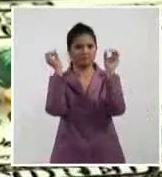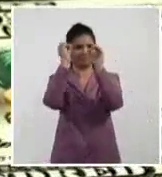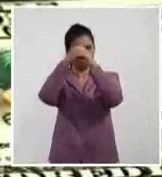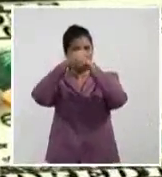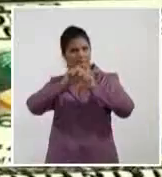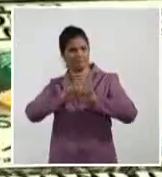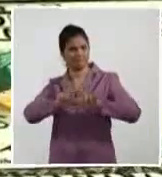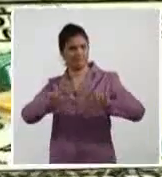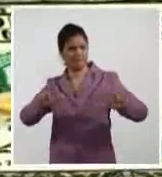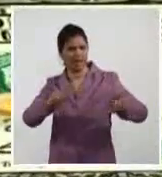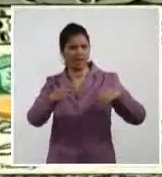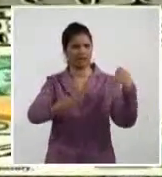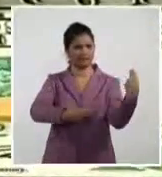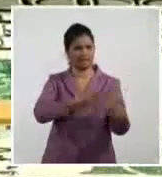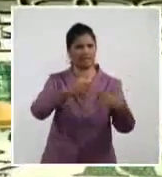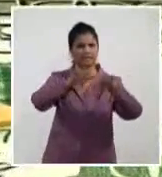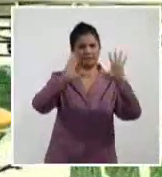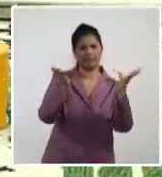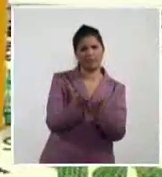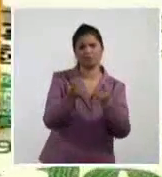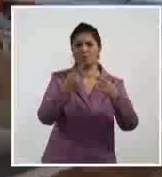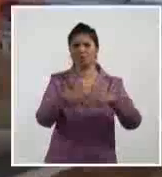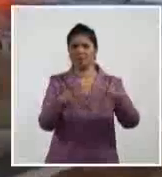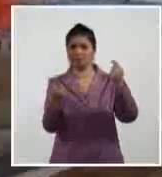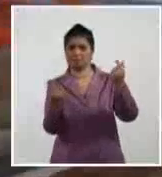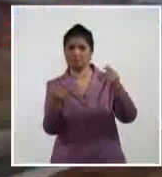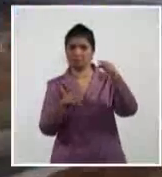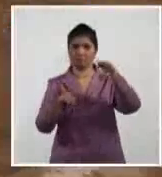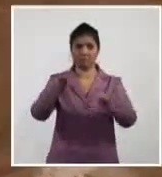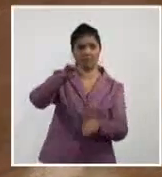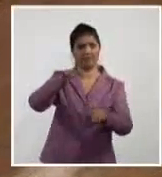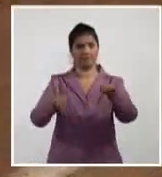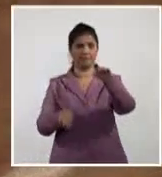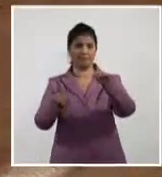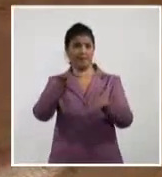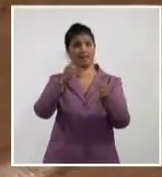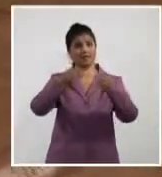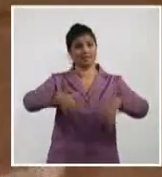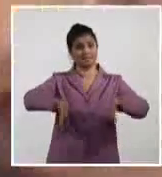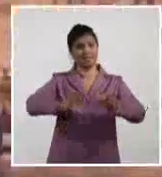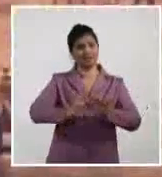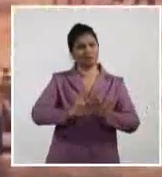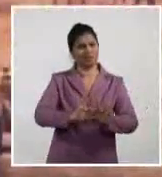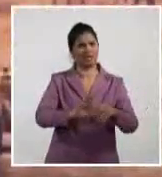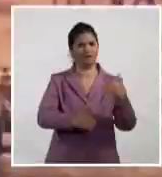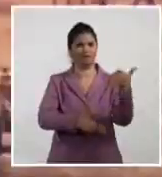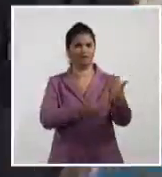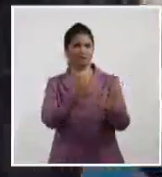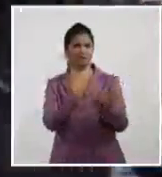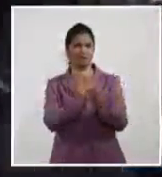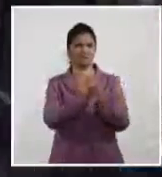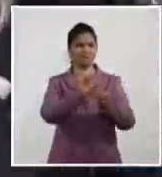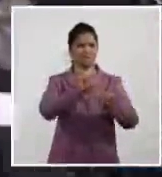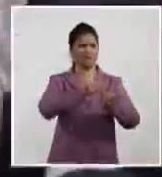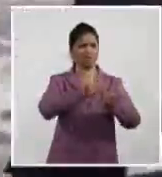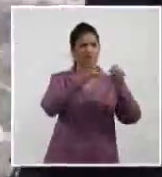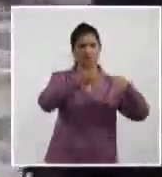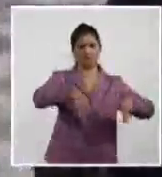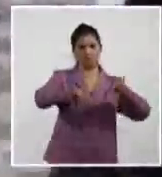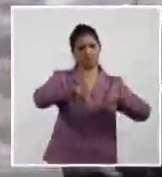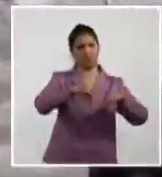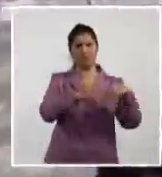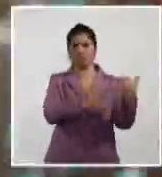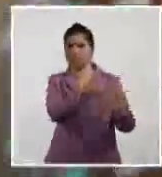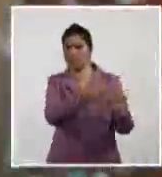desigualdad económica y social sigue en aumento. La crisis energética desatada tras el conflicto bélico en